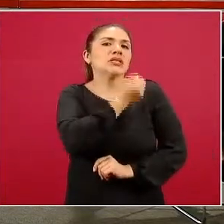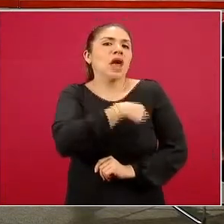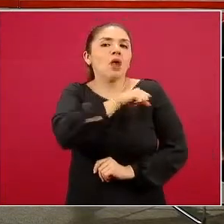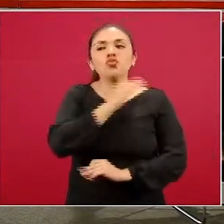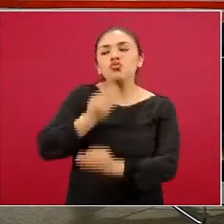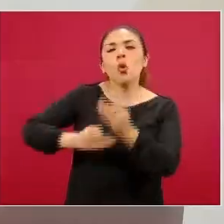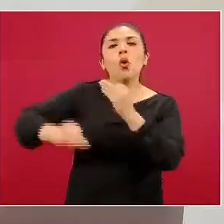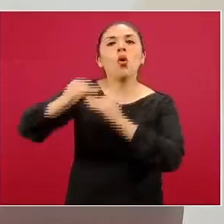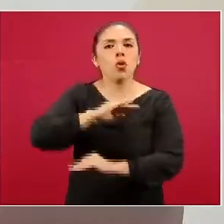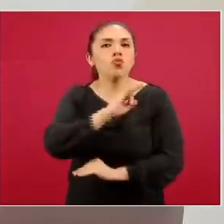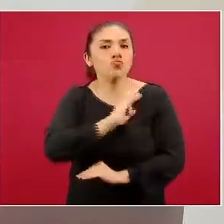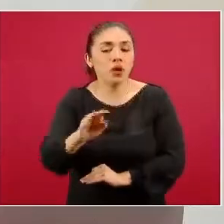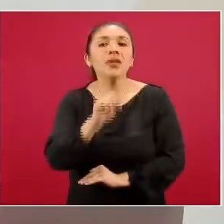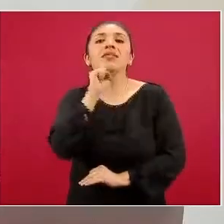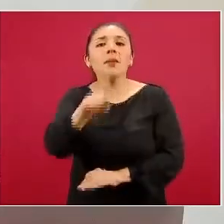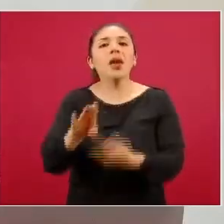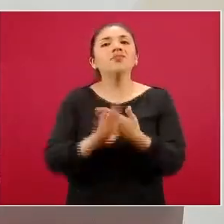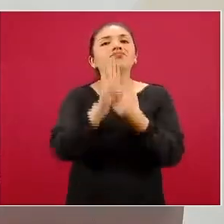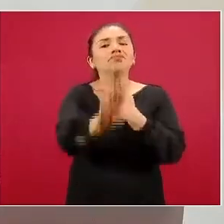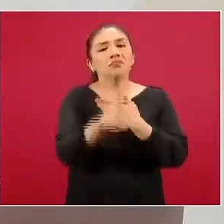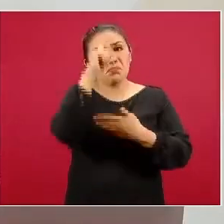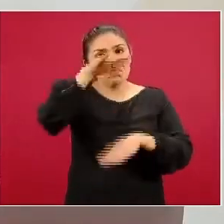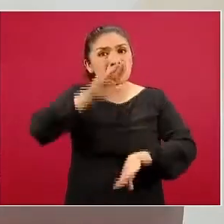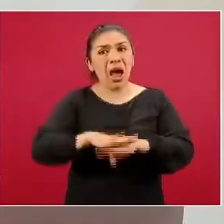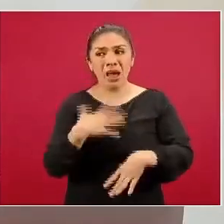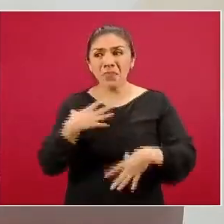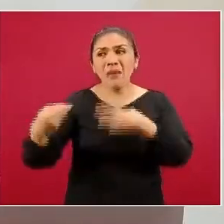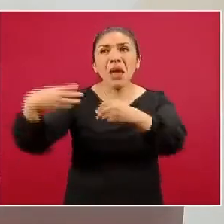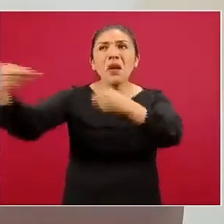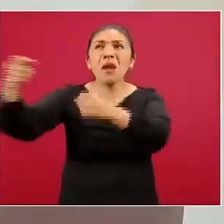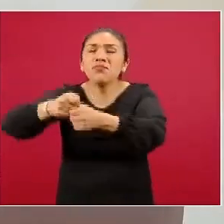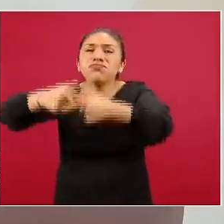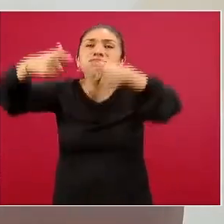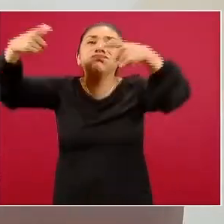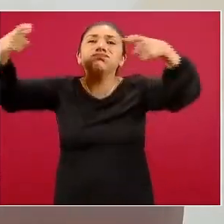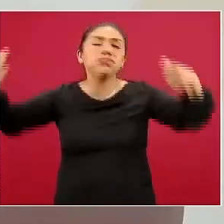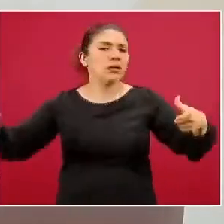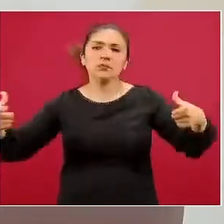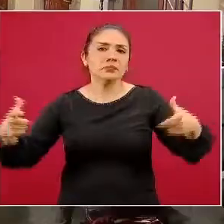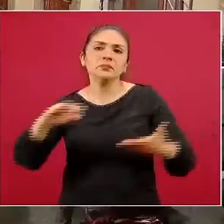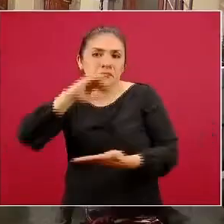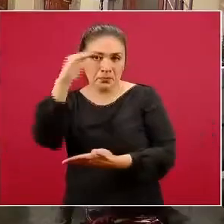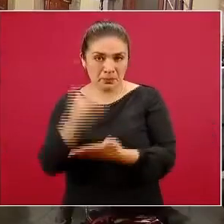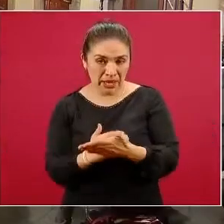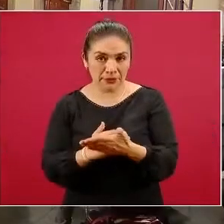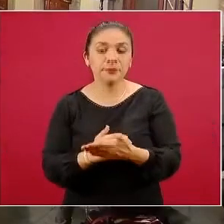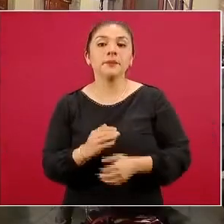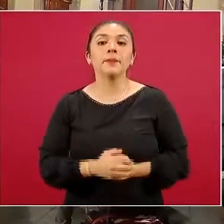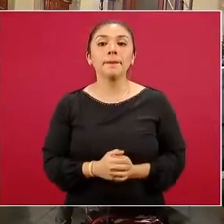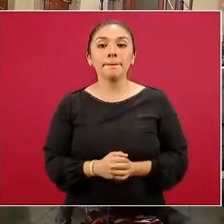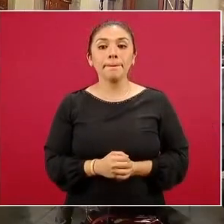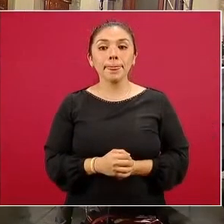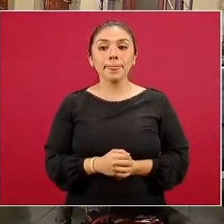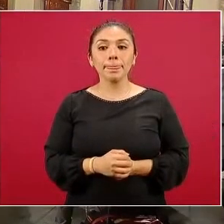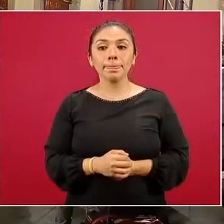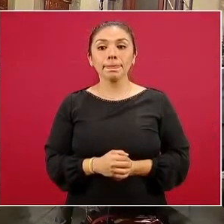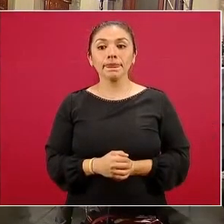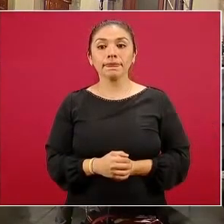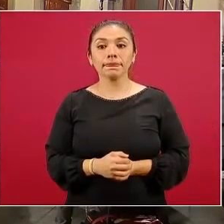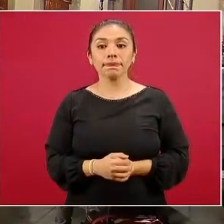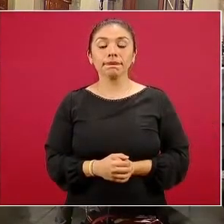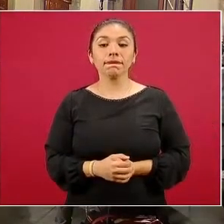tendrán, pero también estarán evitando que se propague la epidemia en nuestro país. Y